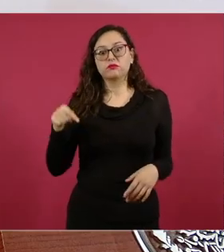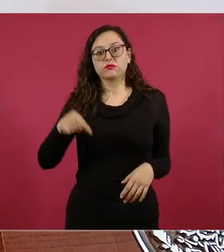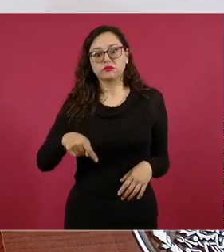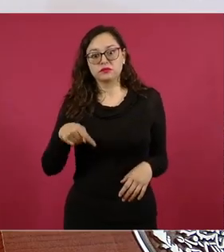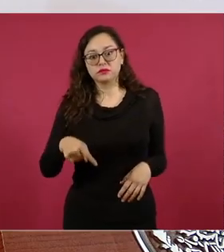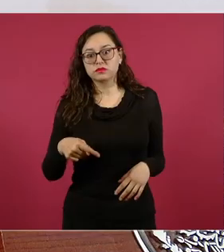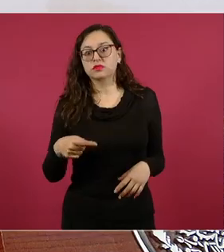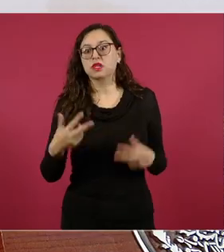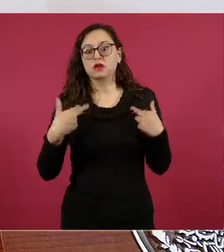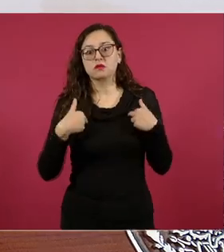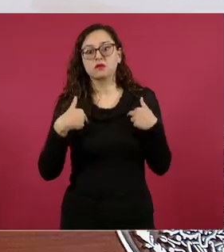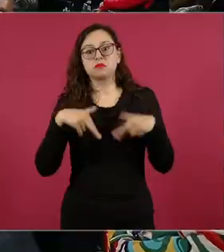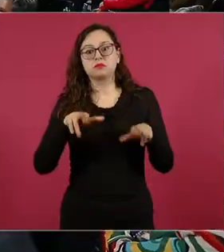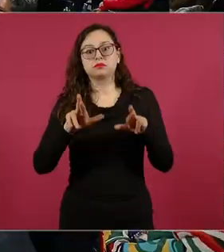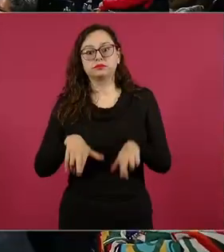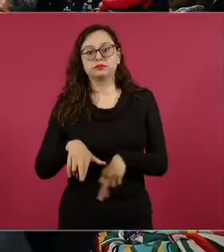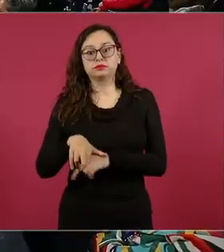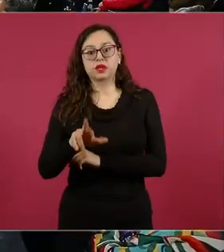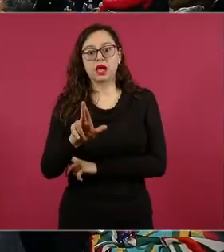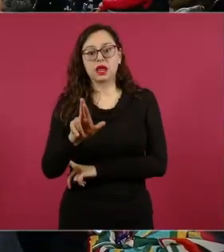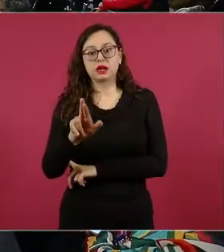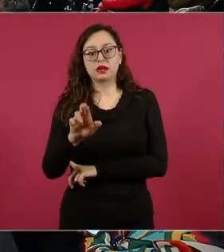periodista profesional.